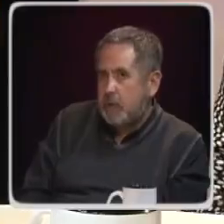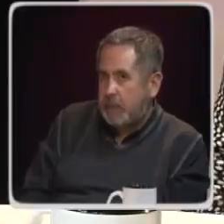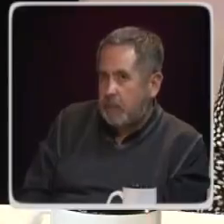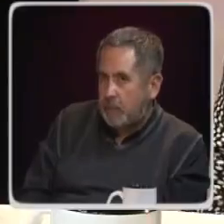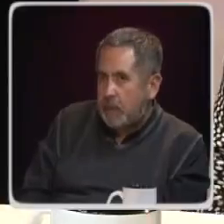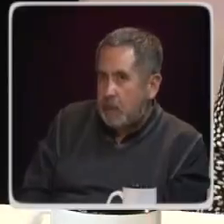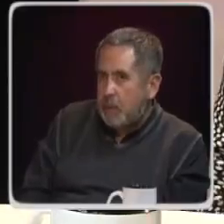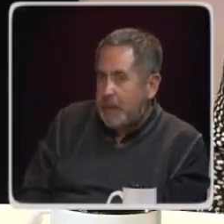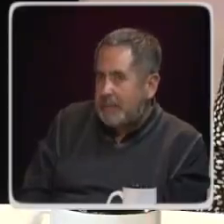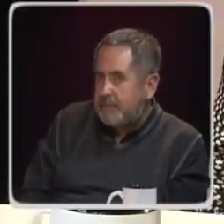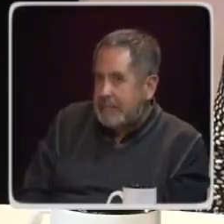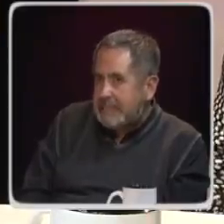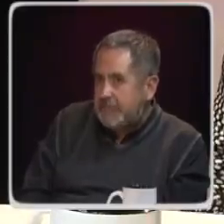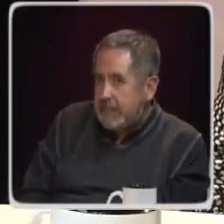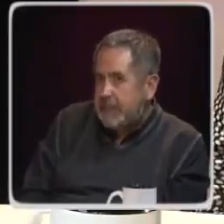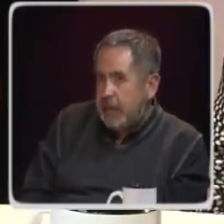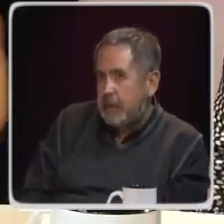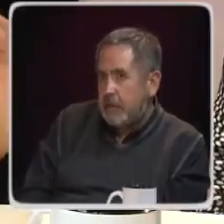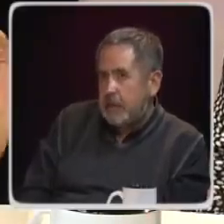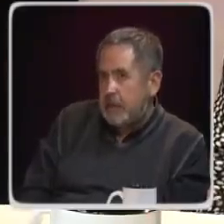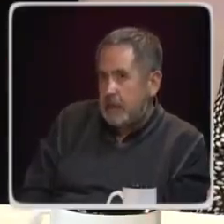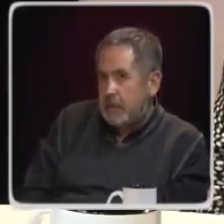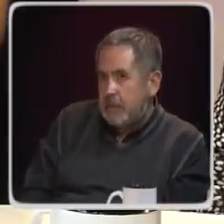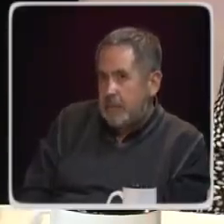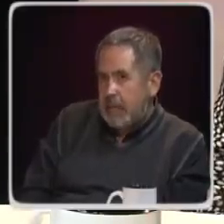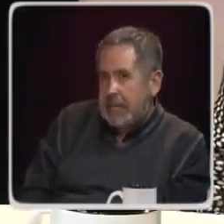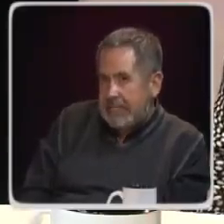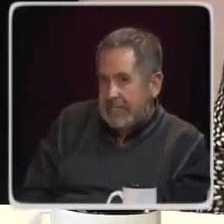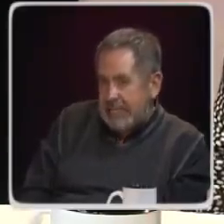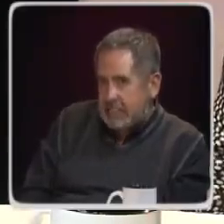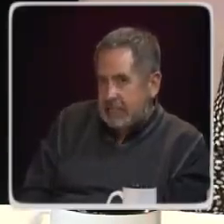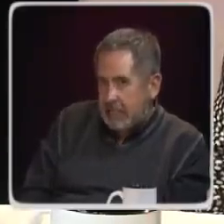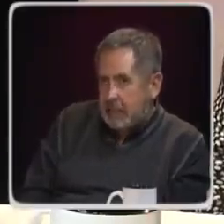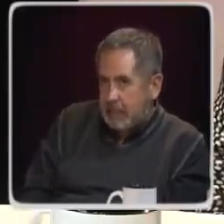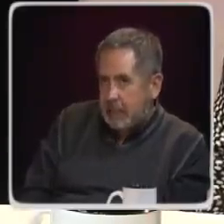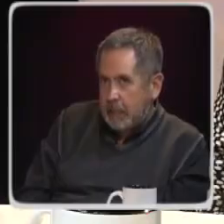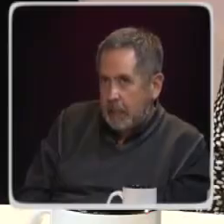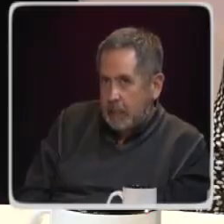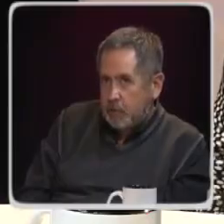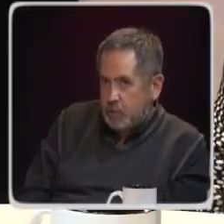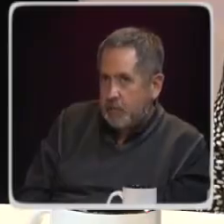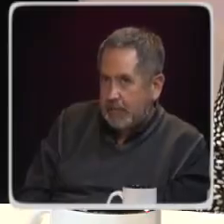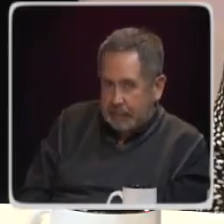yo puse estas iniciativas, primero le di respuesta a la Corte, a la Suprema Corte de Justicia,